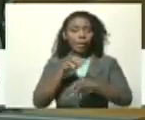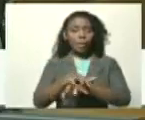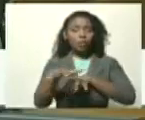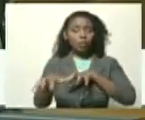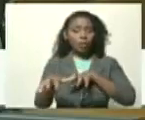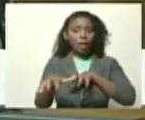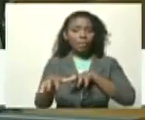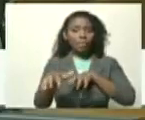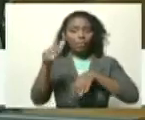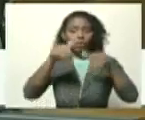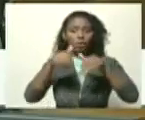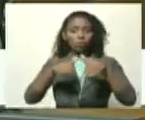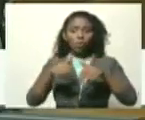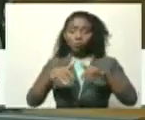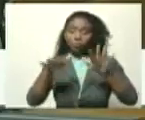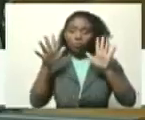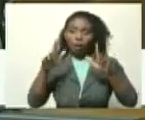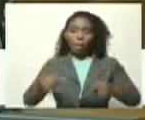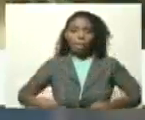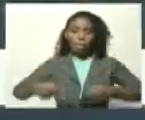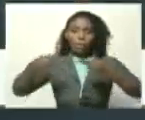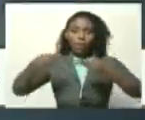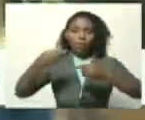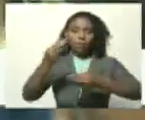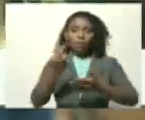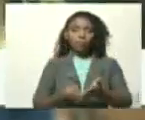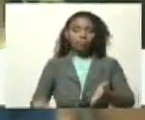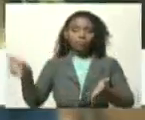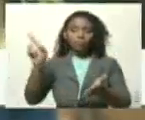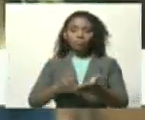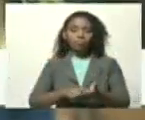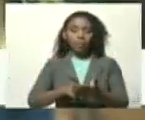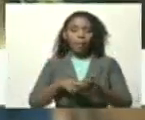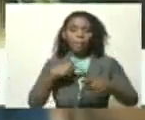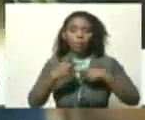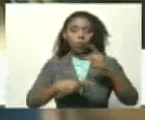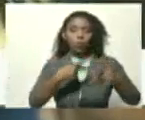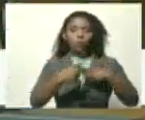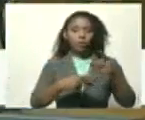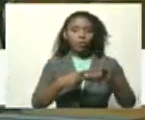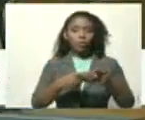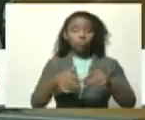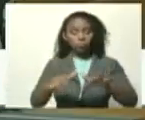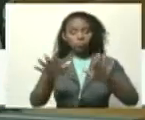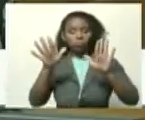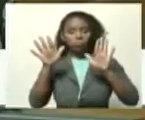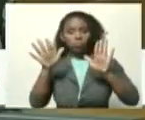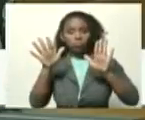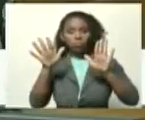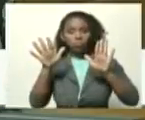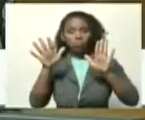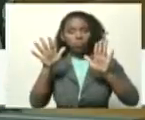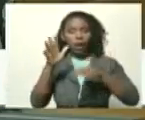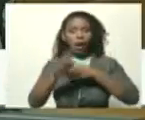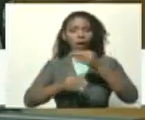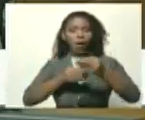los votos. En caso de empate, se repetirá el procedimiento, pudiendo